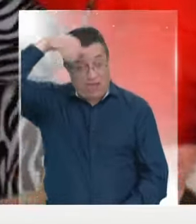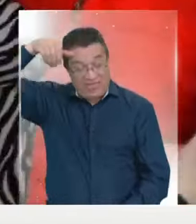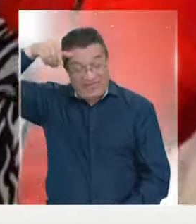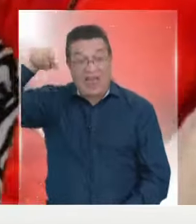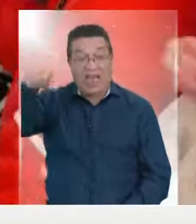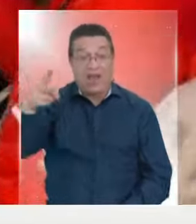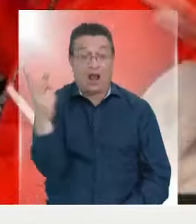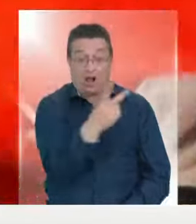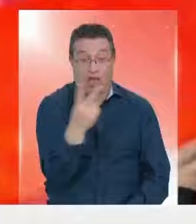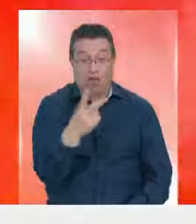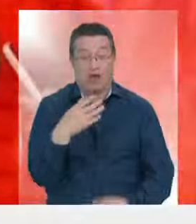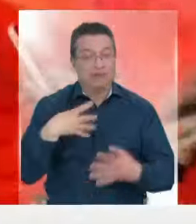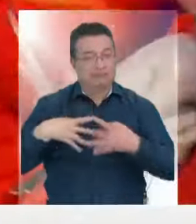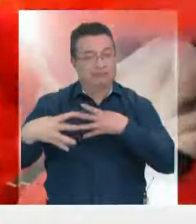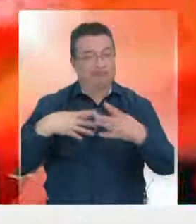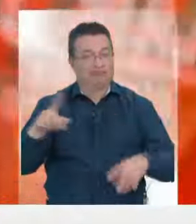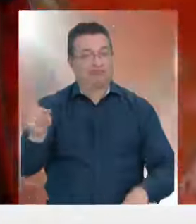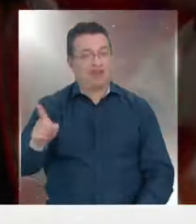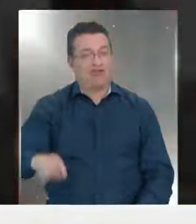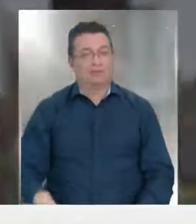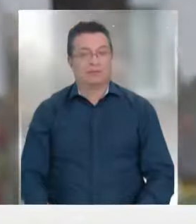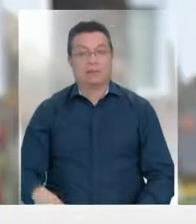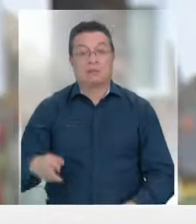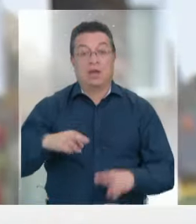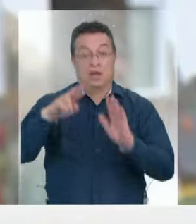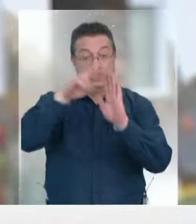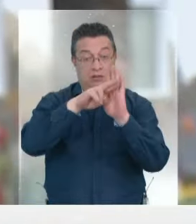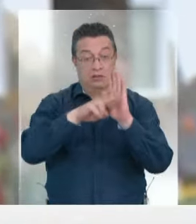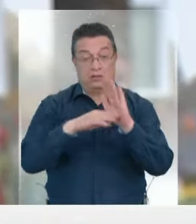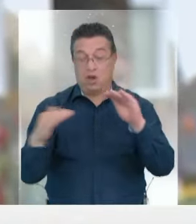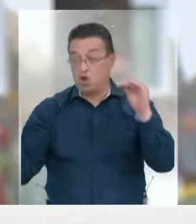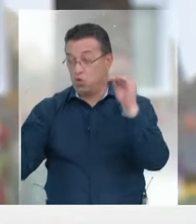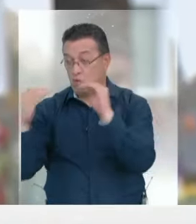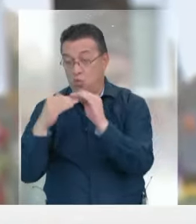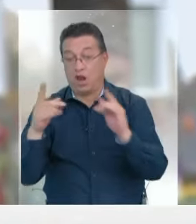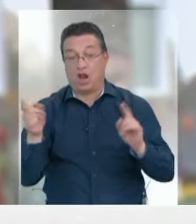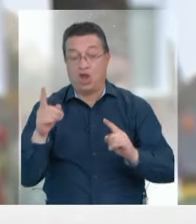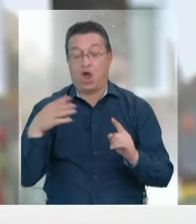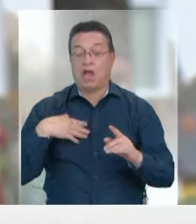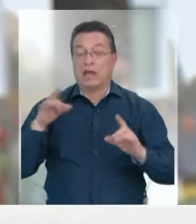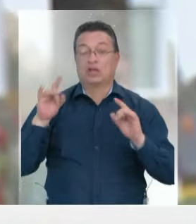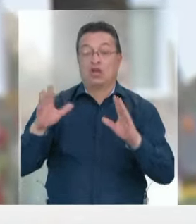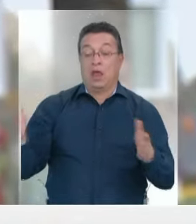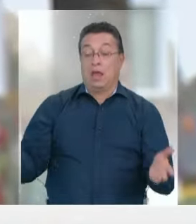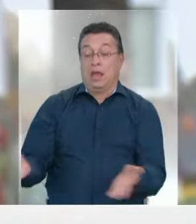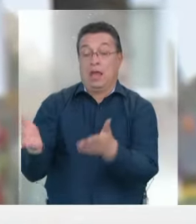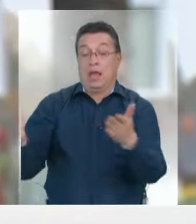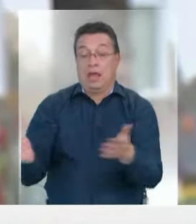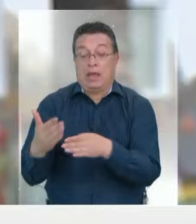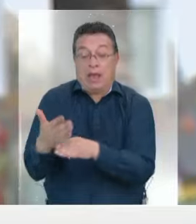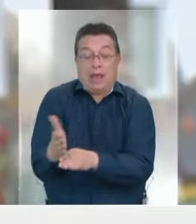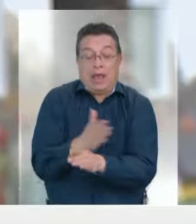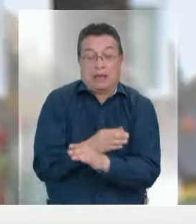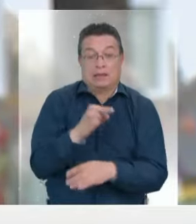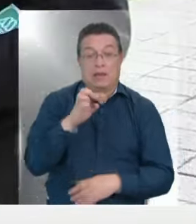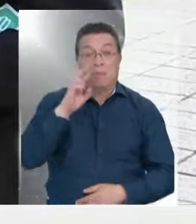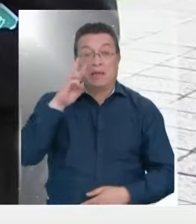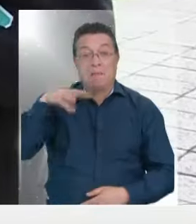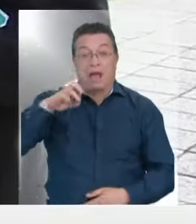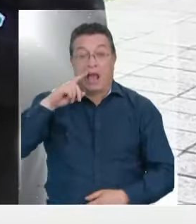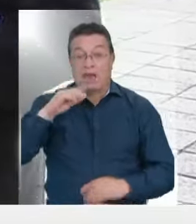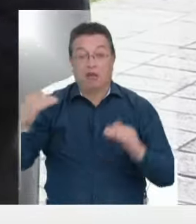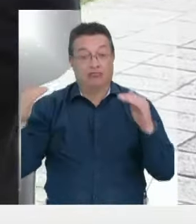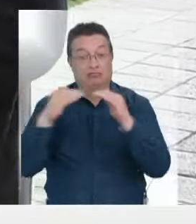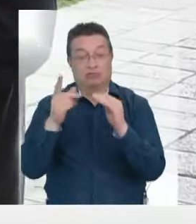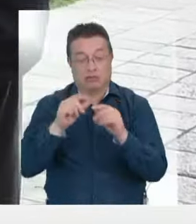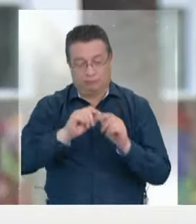derecha, no era transparente. Cuando las reglas no son pareja e intentan levantar una primaria que a todas luces no era pareja, desde